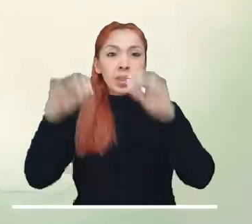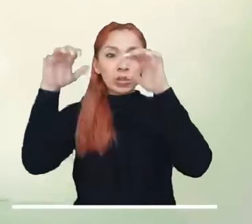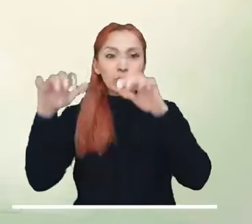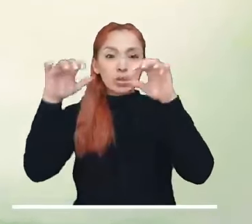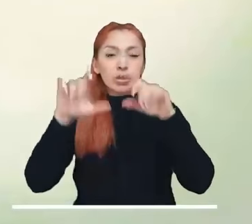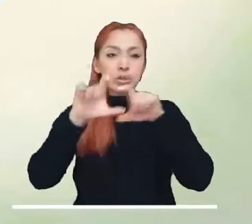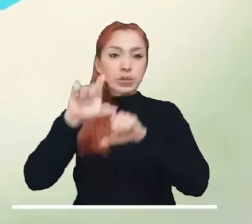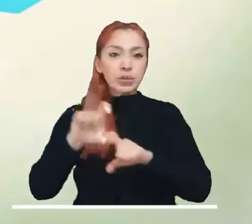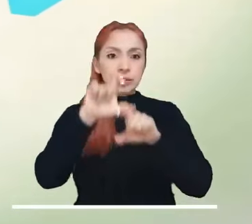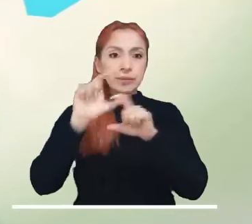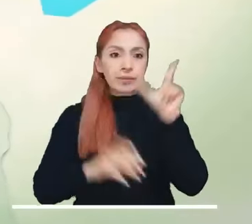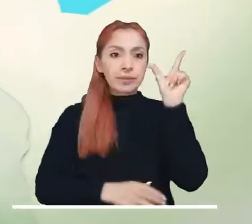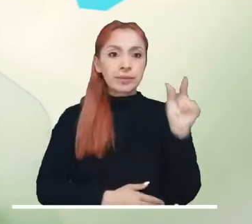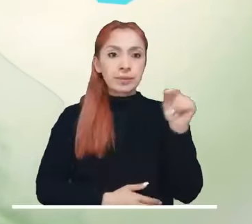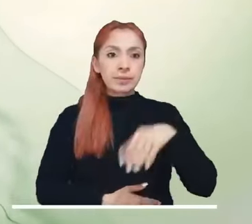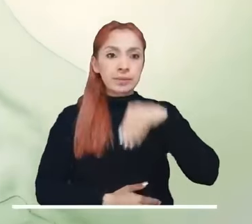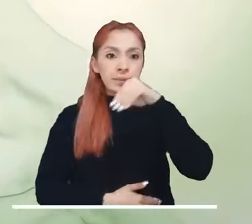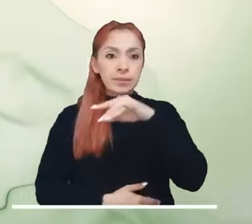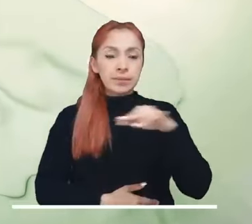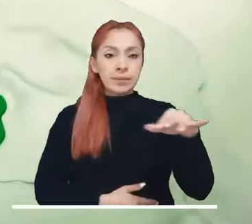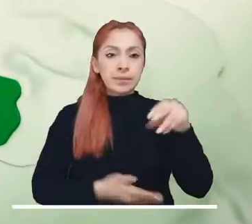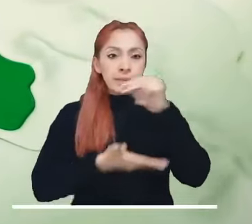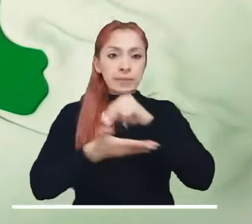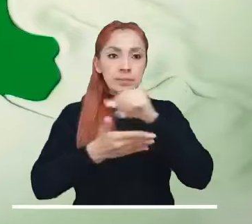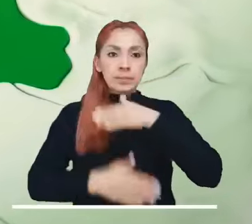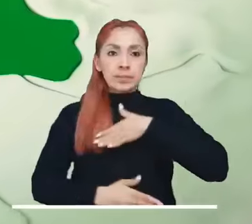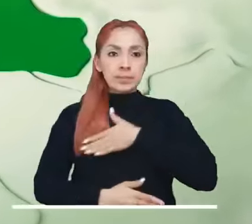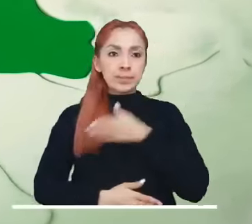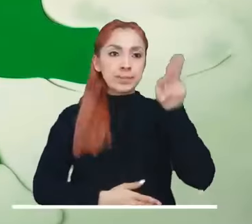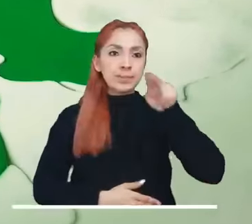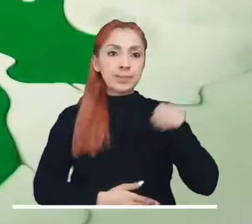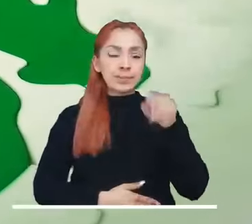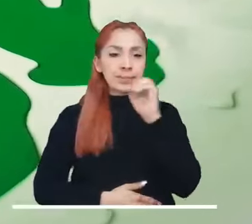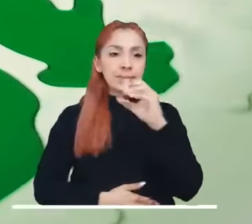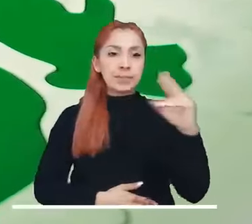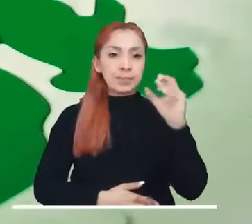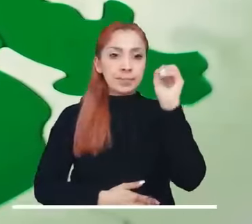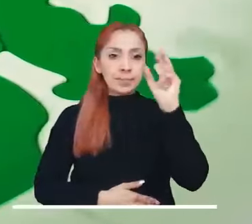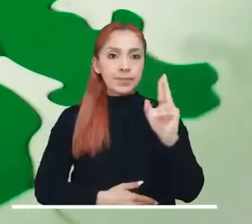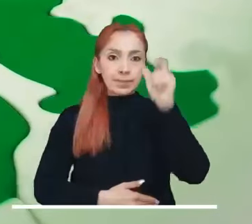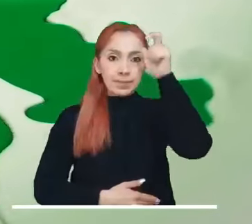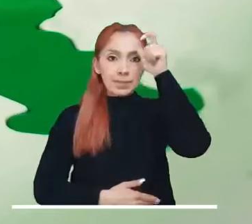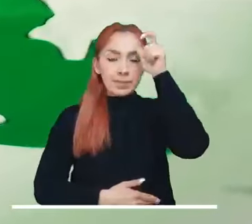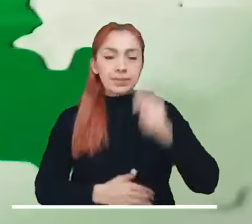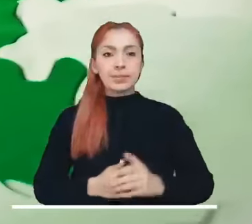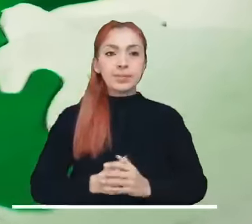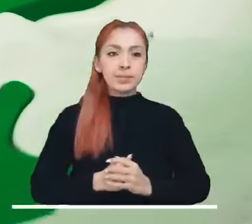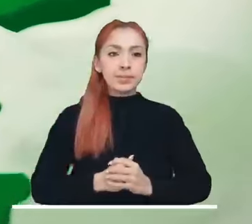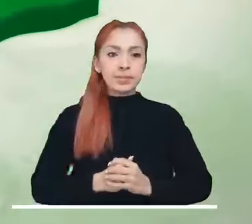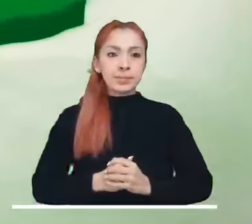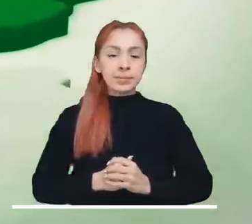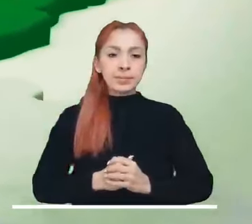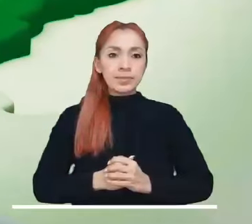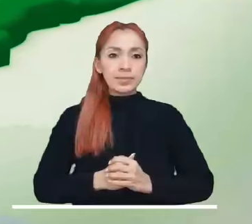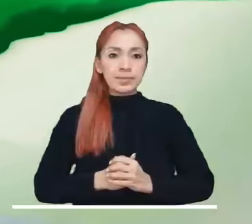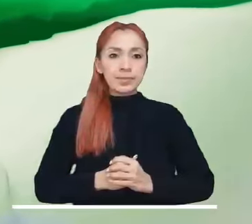en La Guajira, Cesar, Magdalena, Atlántico, Bolívar, Sucre y oriente y sur de Córdoba.